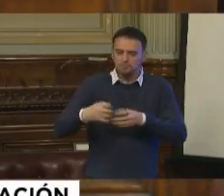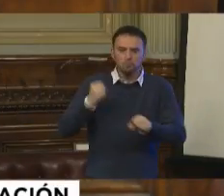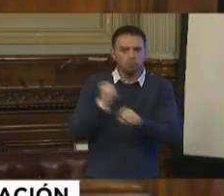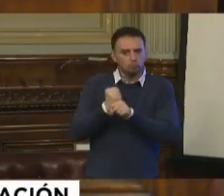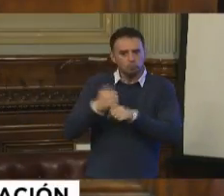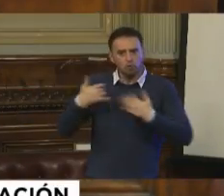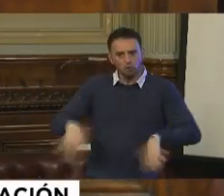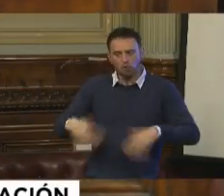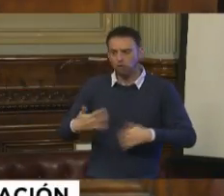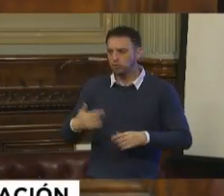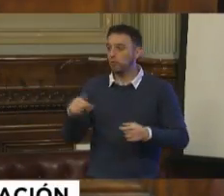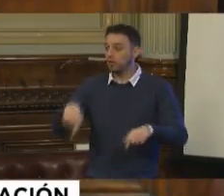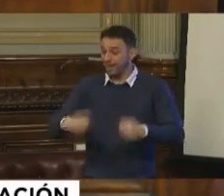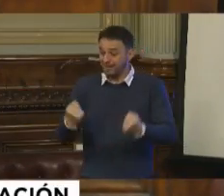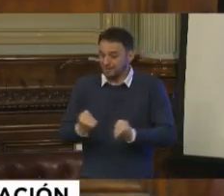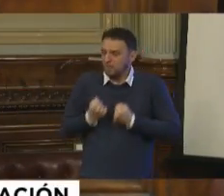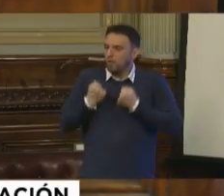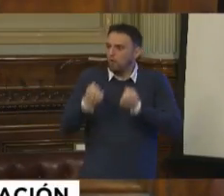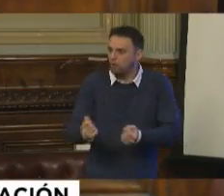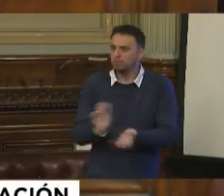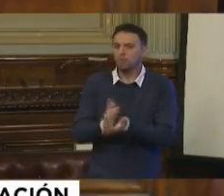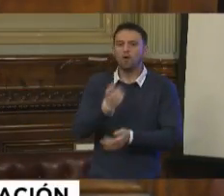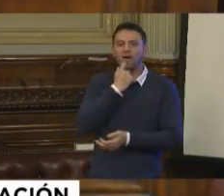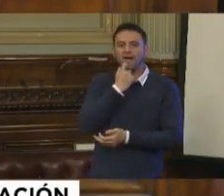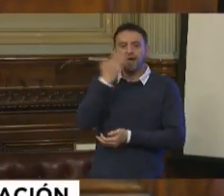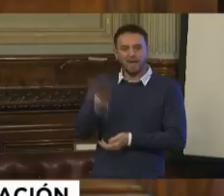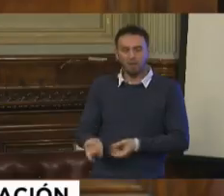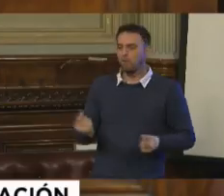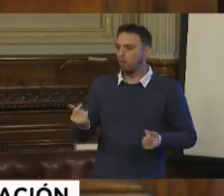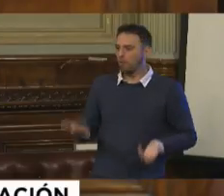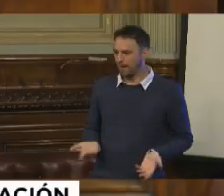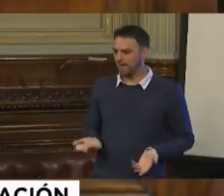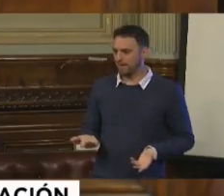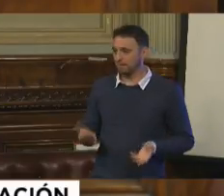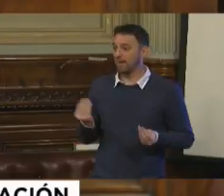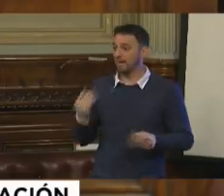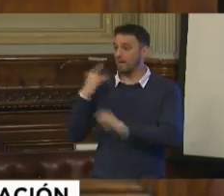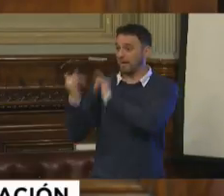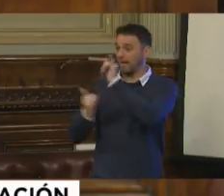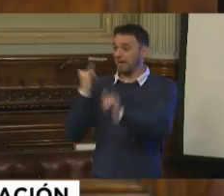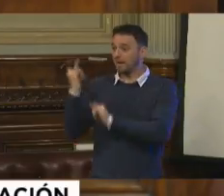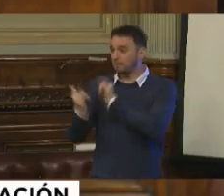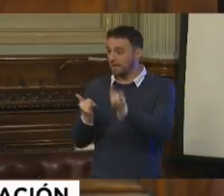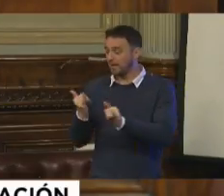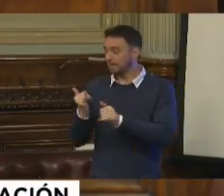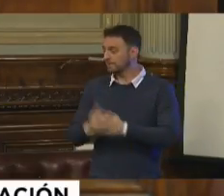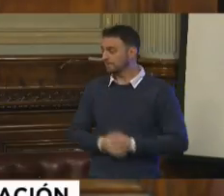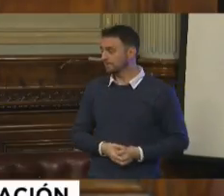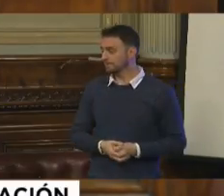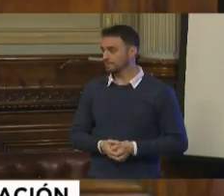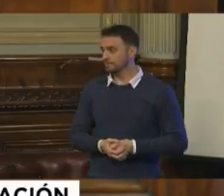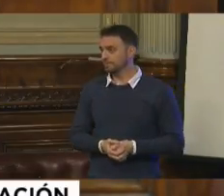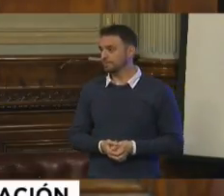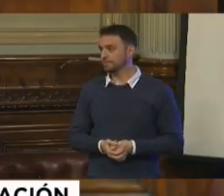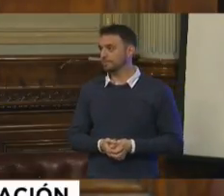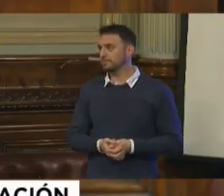costos valga este pequeñísimo ejemplo para decirles en principio qué